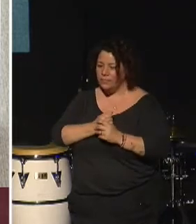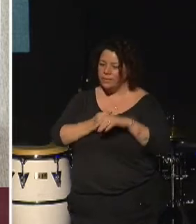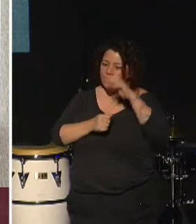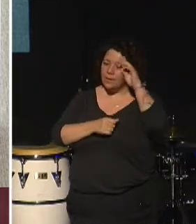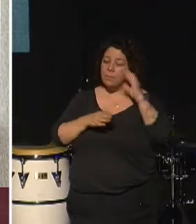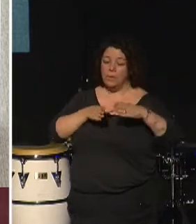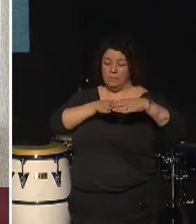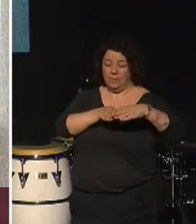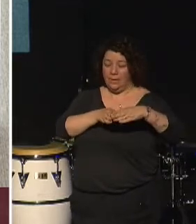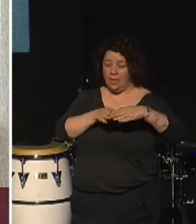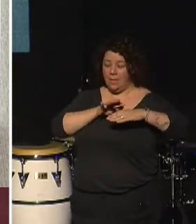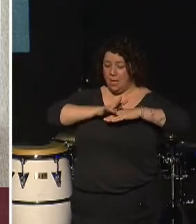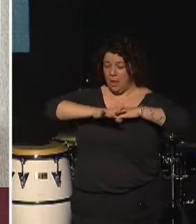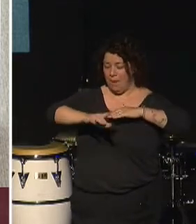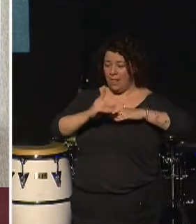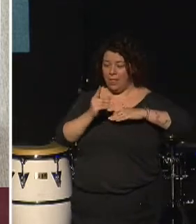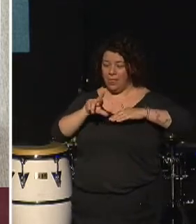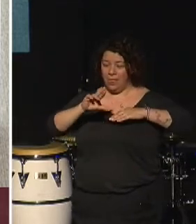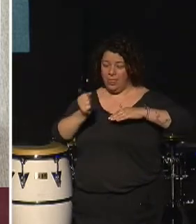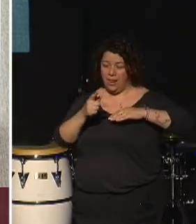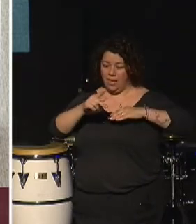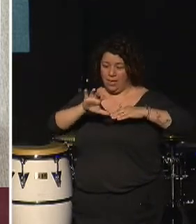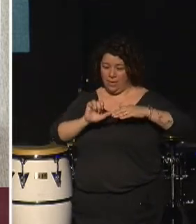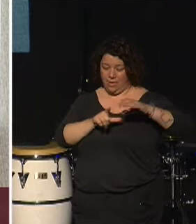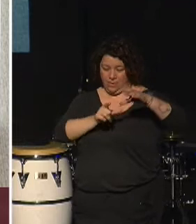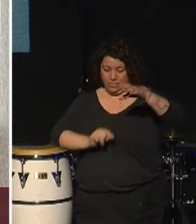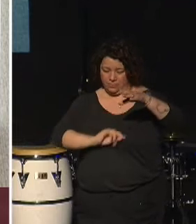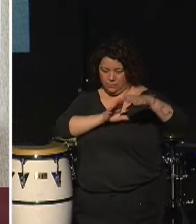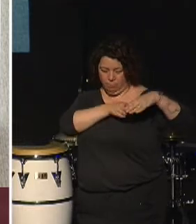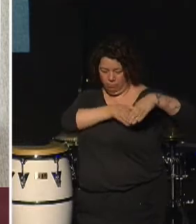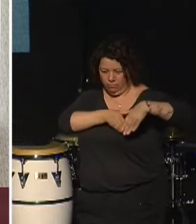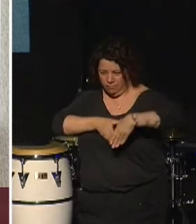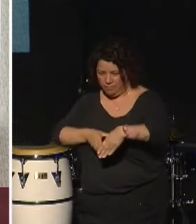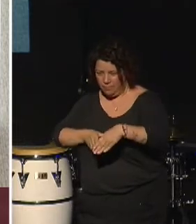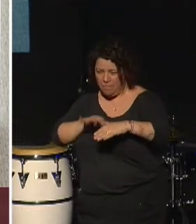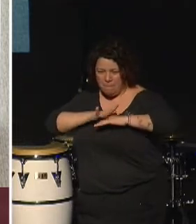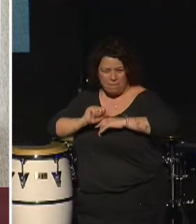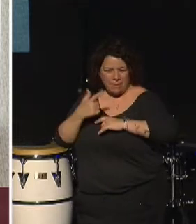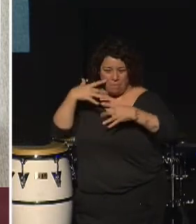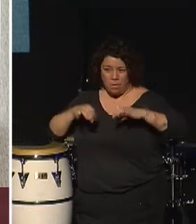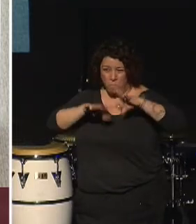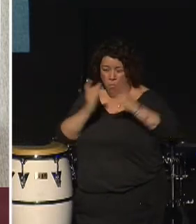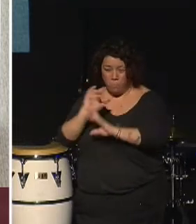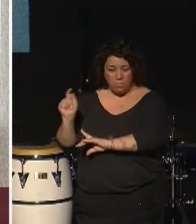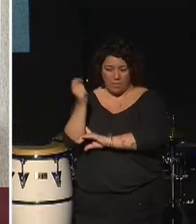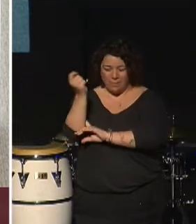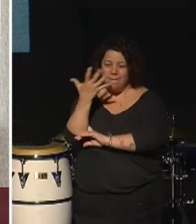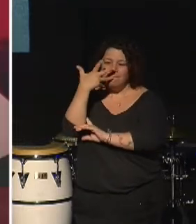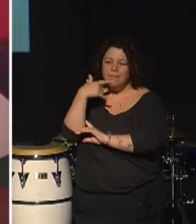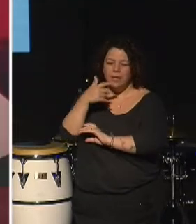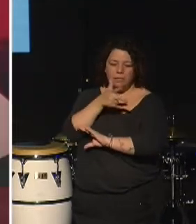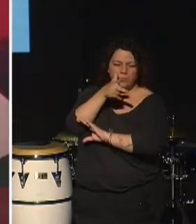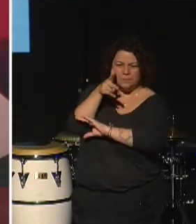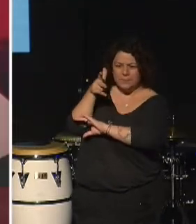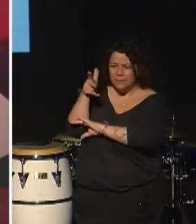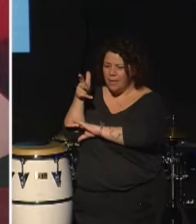buque cruza el mar de Drake, el paso de Drake o el mar de Hoces, que es uno de los mares más peligrosos del mundo. Y yo quería grabar cómo